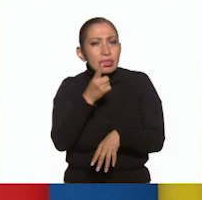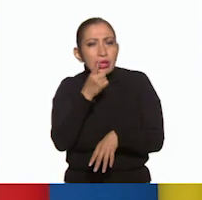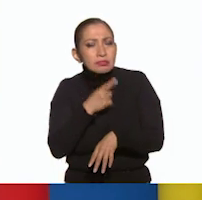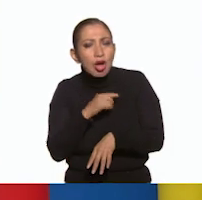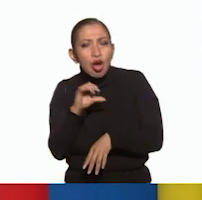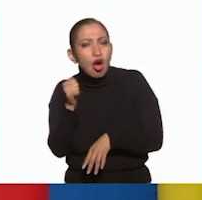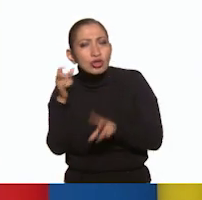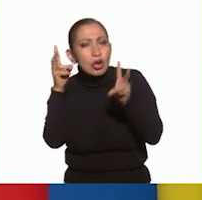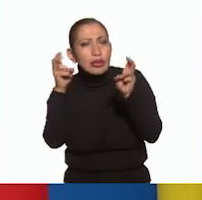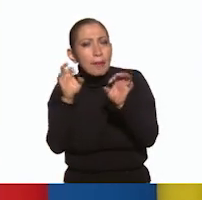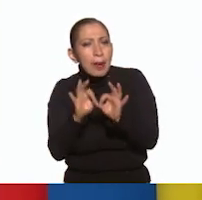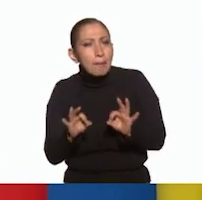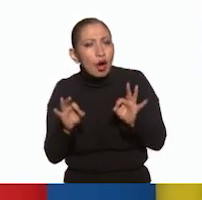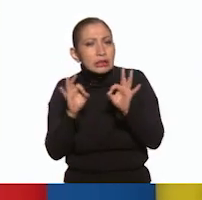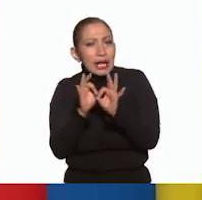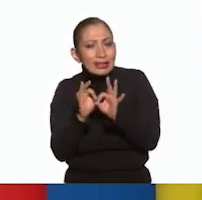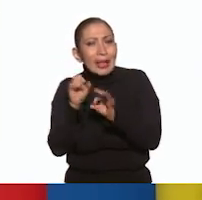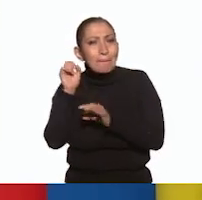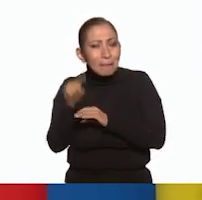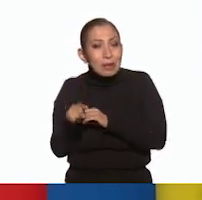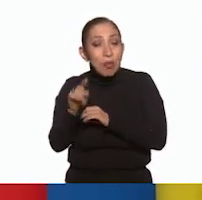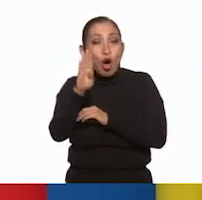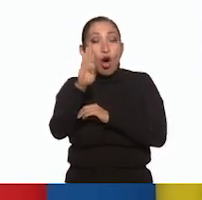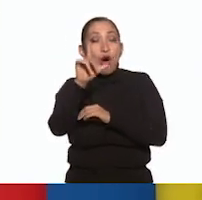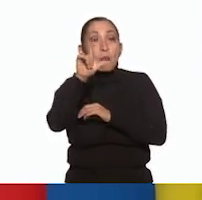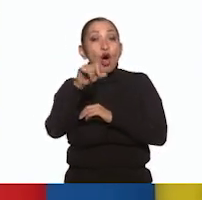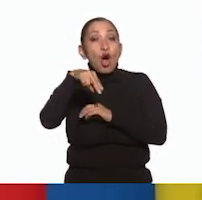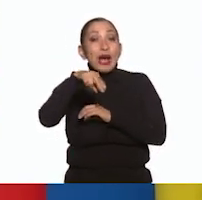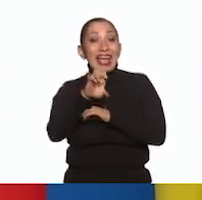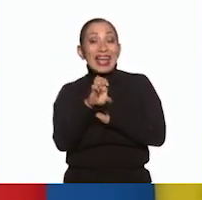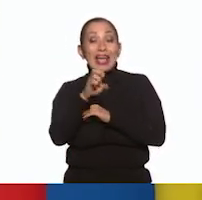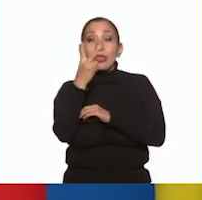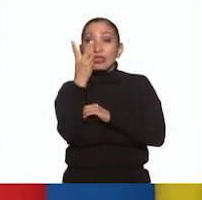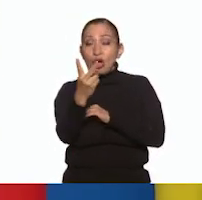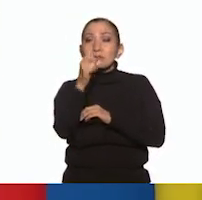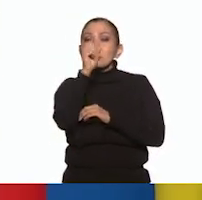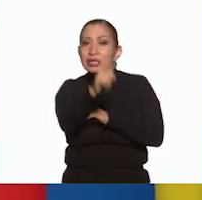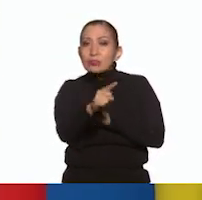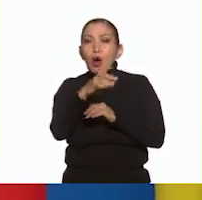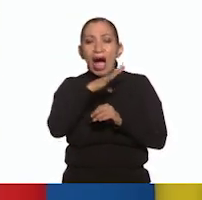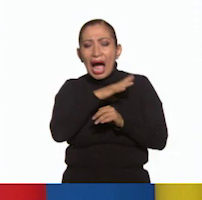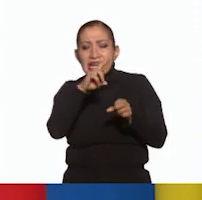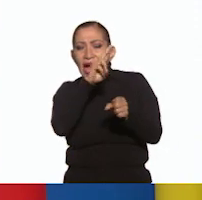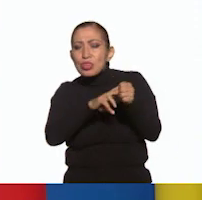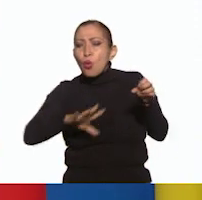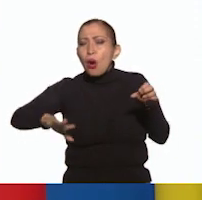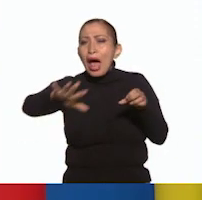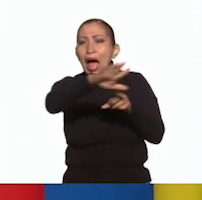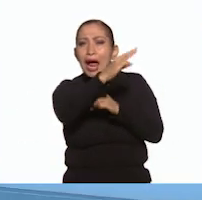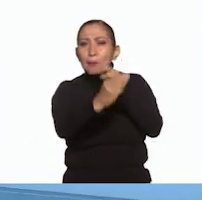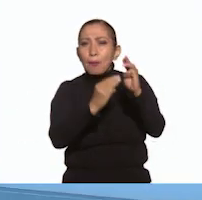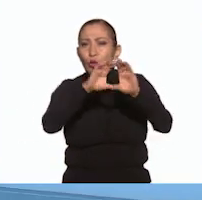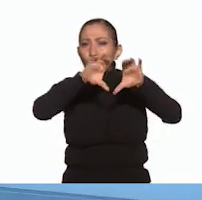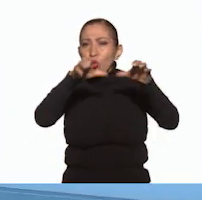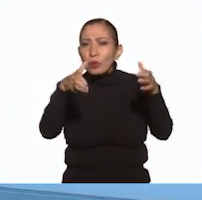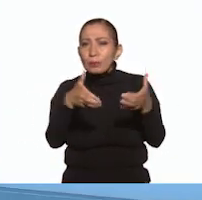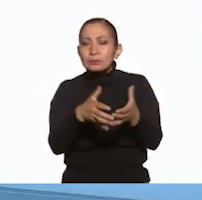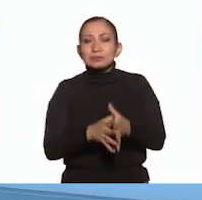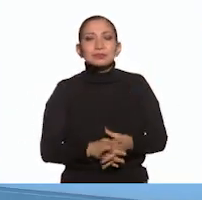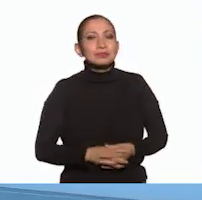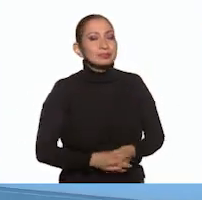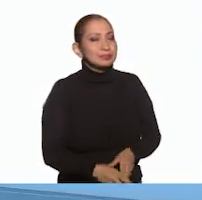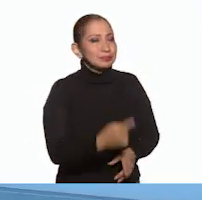qué otro tema importante vimos en el bloque 2 relacionado con los componentes naturales del planeta? Claro que